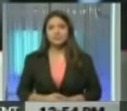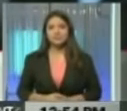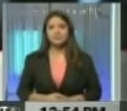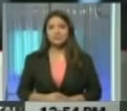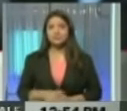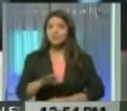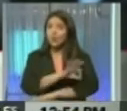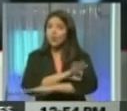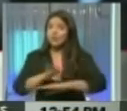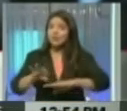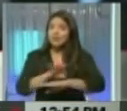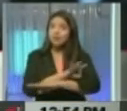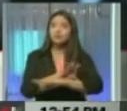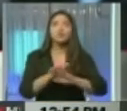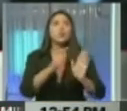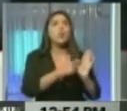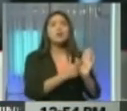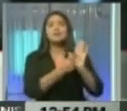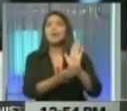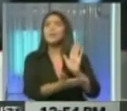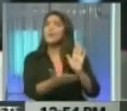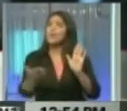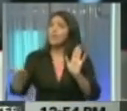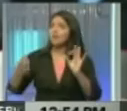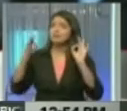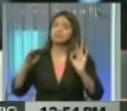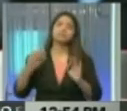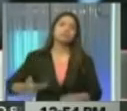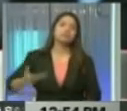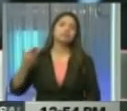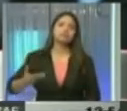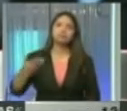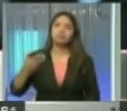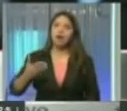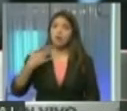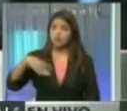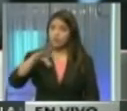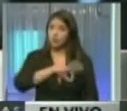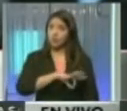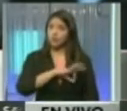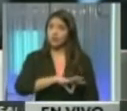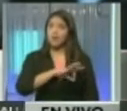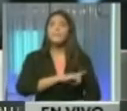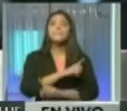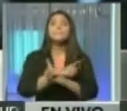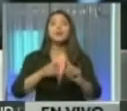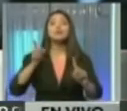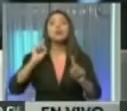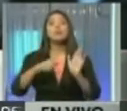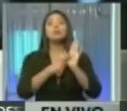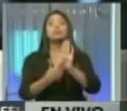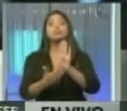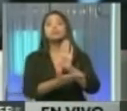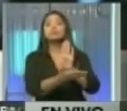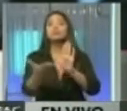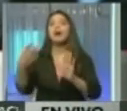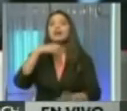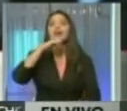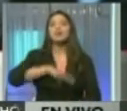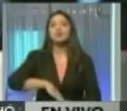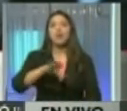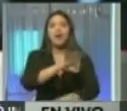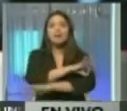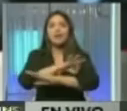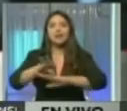seguridad, con esta exposición, va a tener trascendencia, no solamente social, va a tener trascendencia en la historia de la